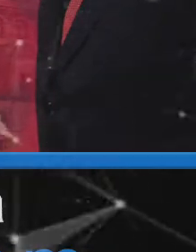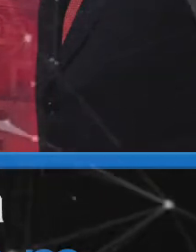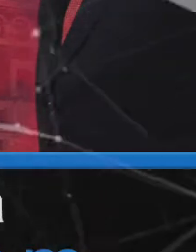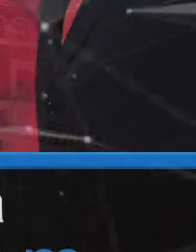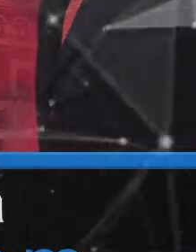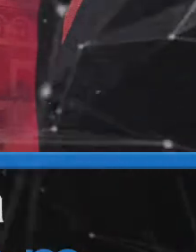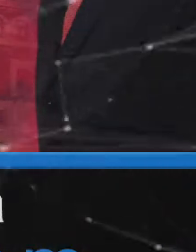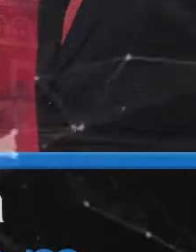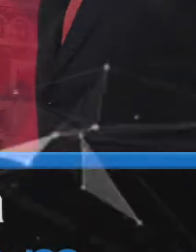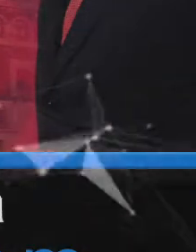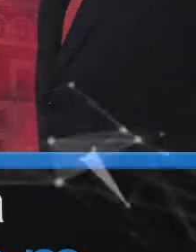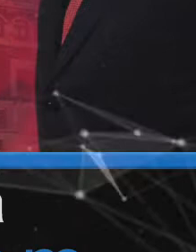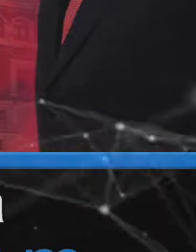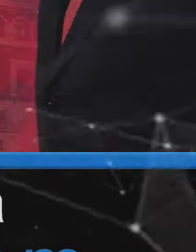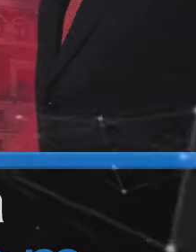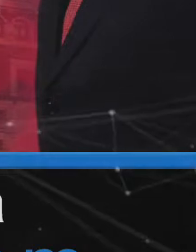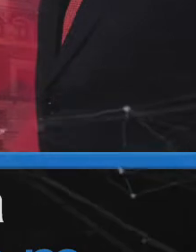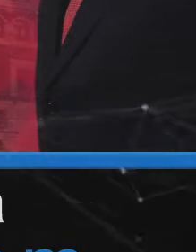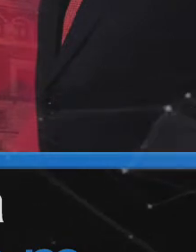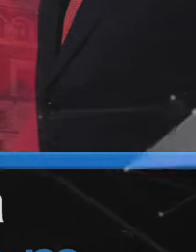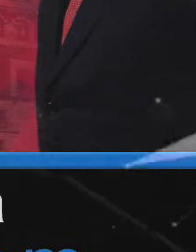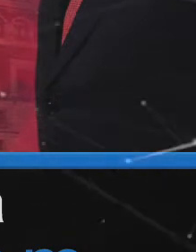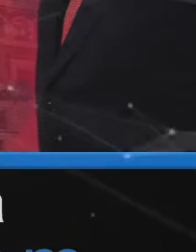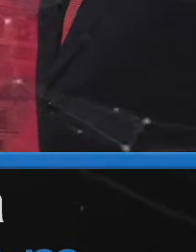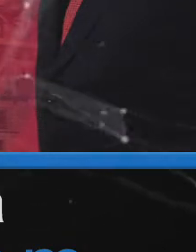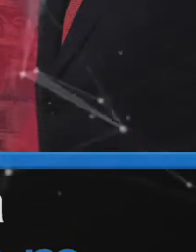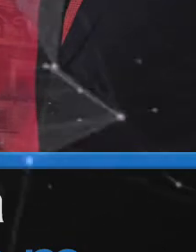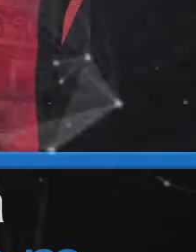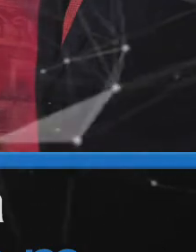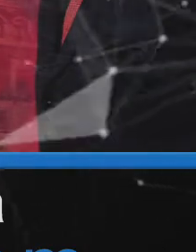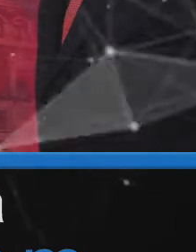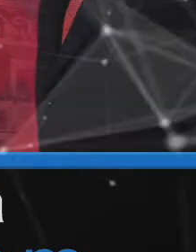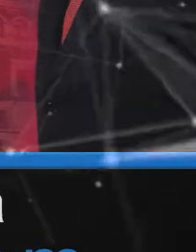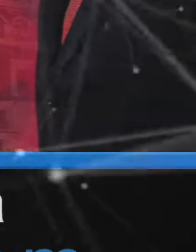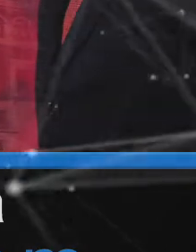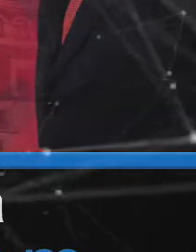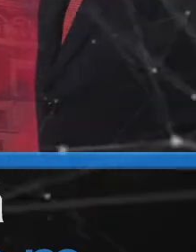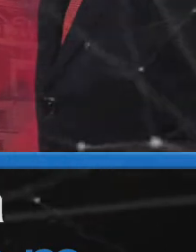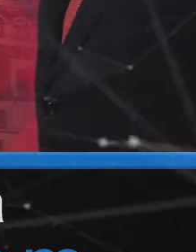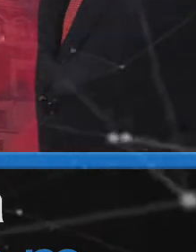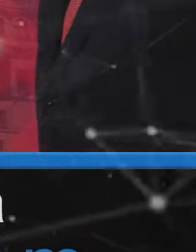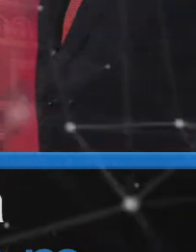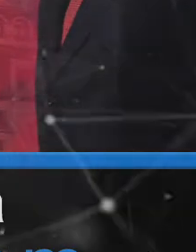reciente de nuestro canal en la conferencia de hoy el presidente andrés manuel lópez obrador